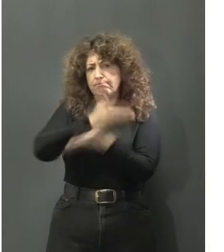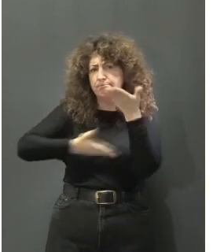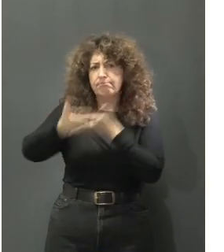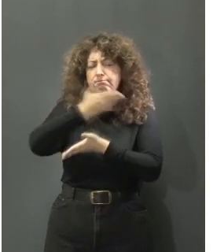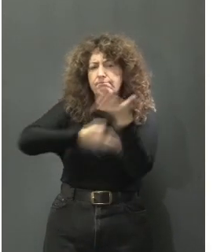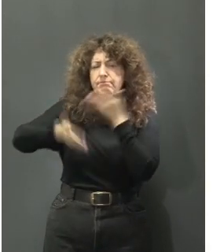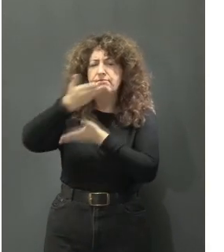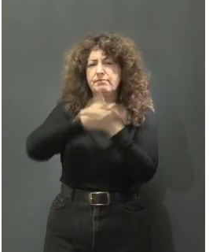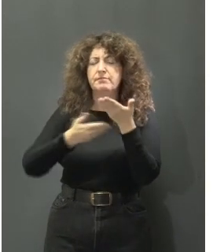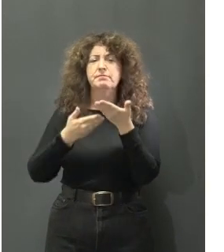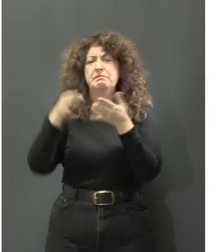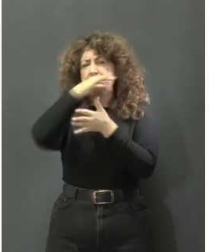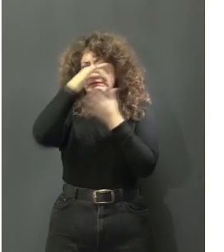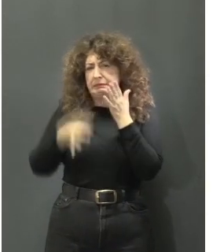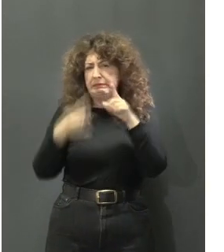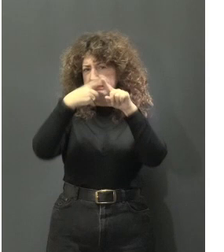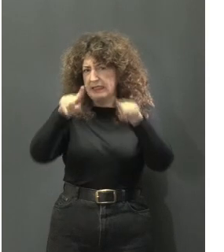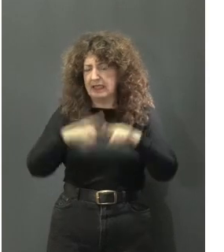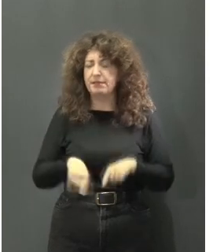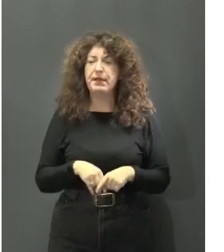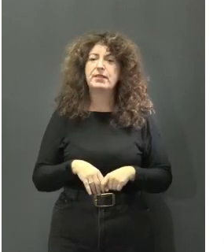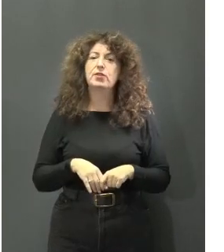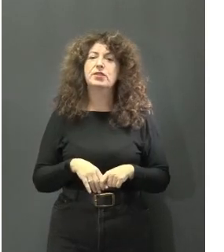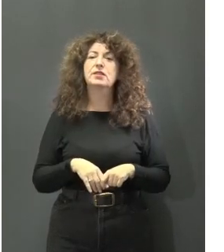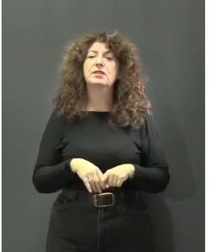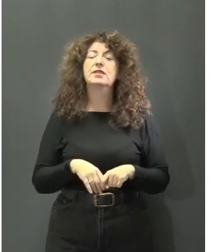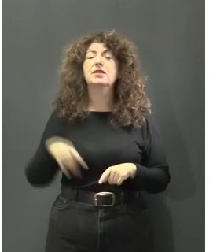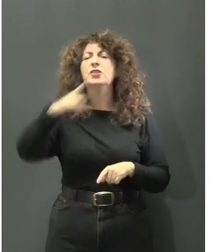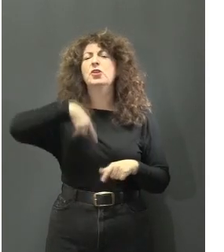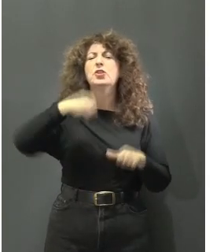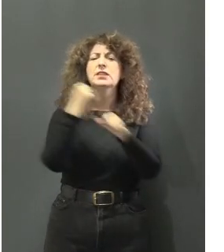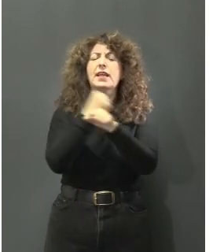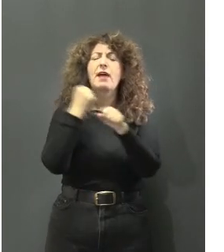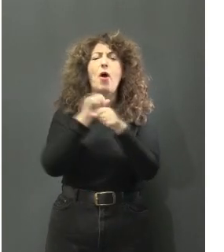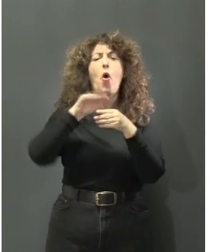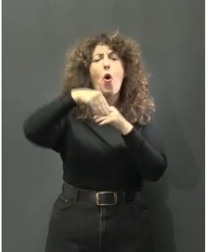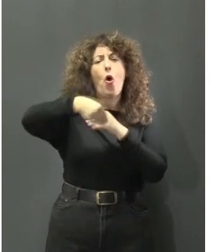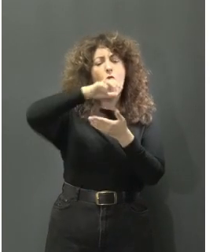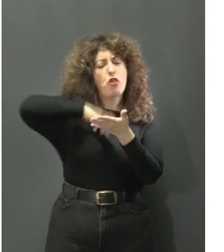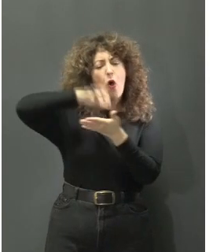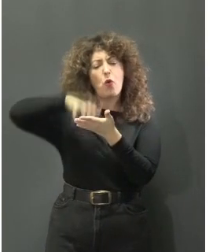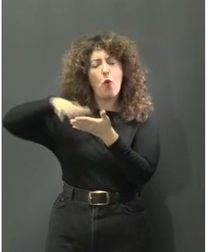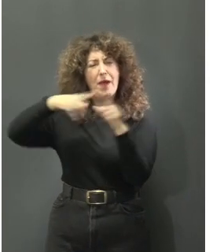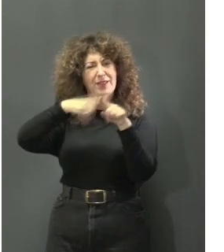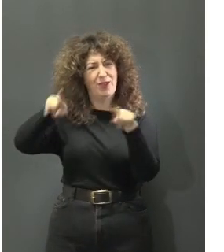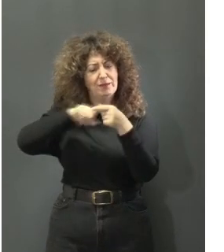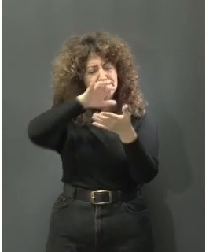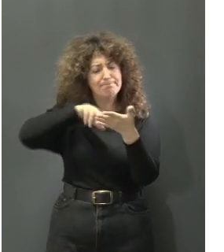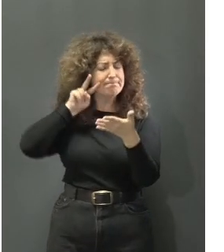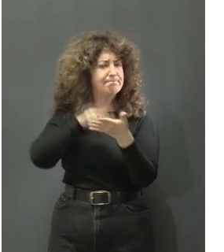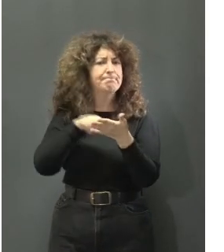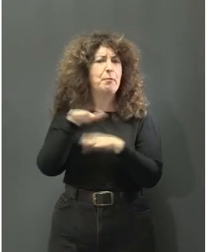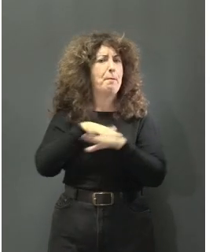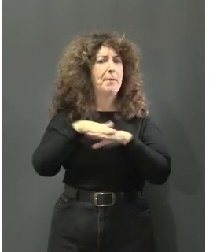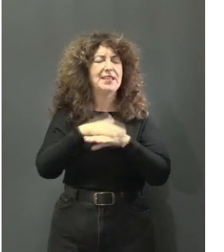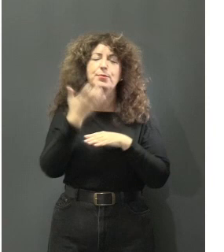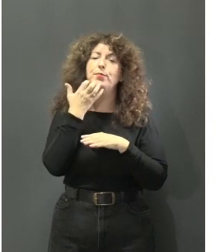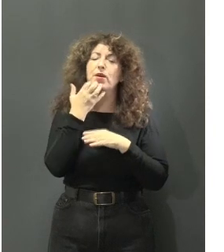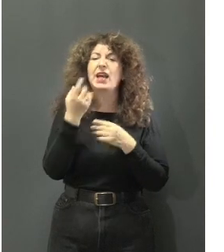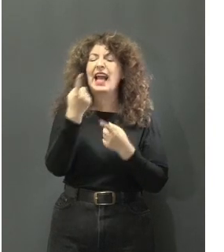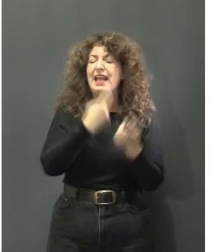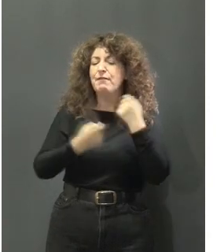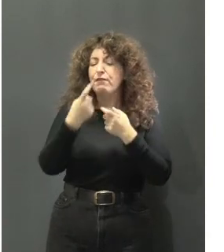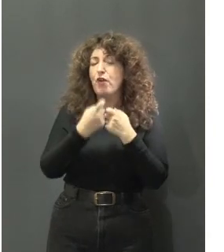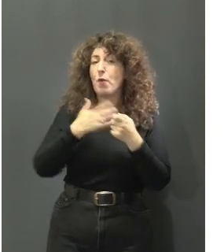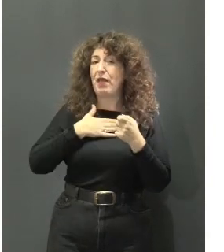todos estos aspectos. Hemos trabajado diferentes documentos que considerábamos esenciales, como son la información que